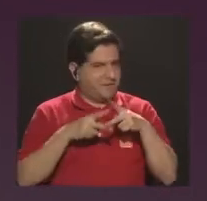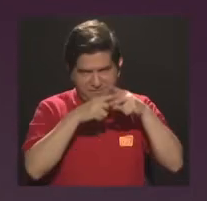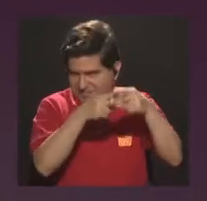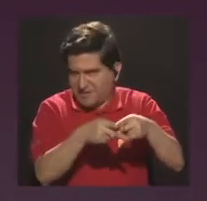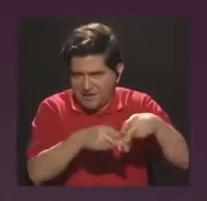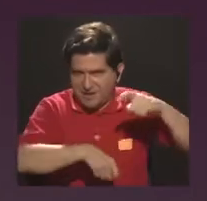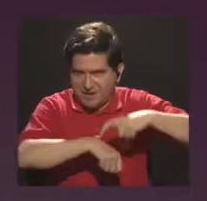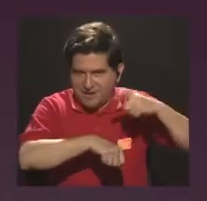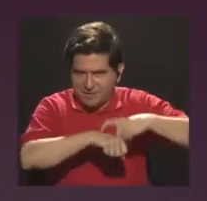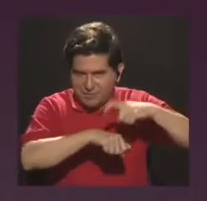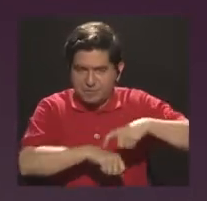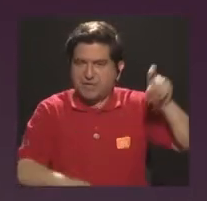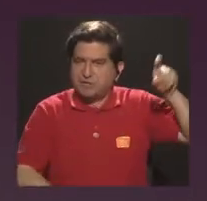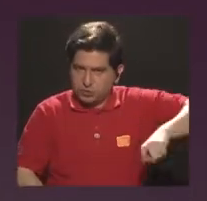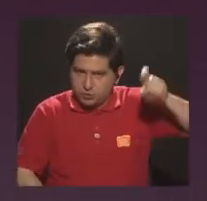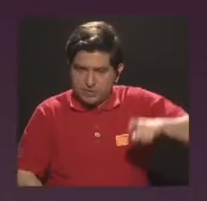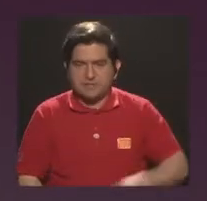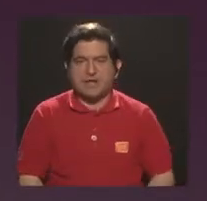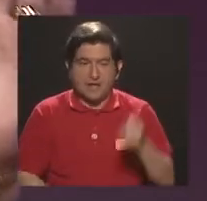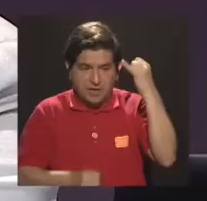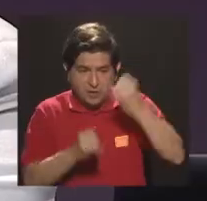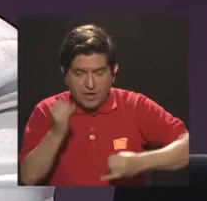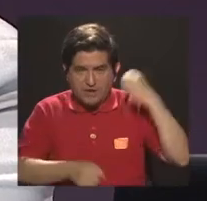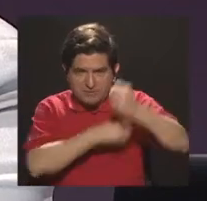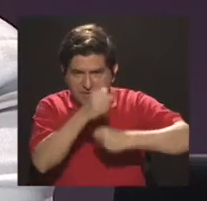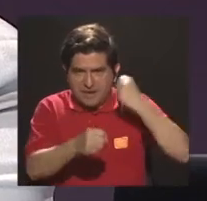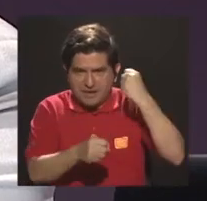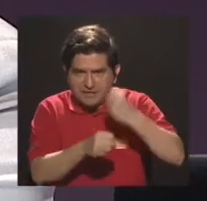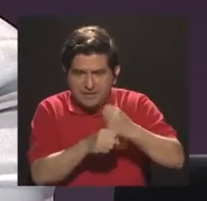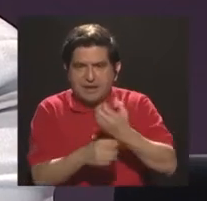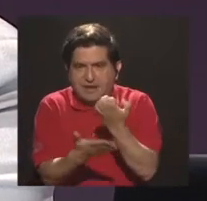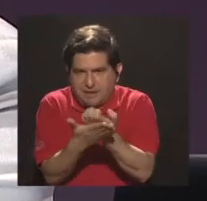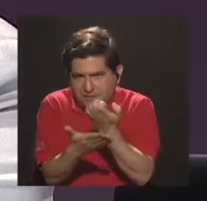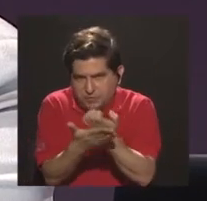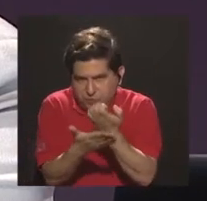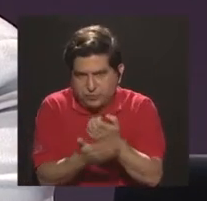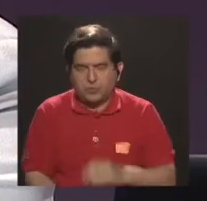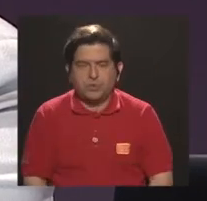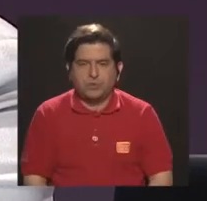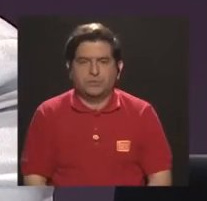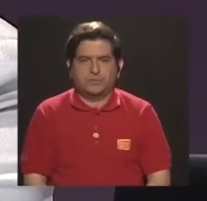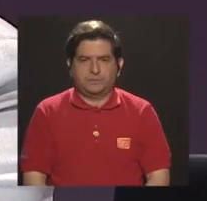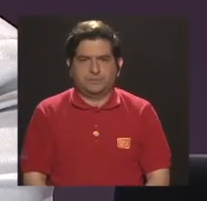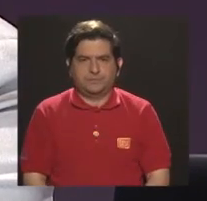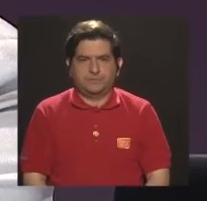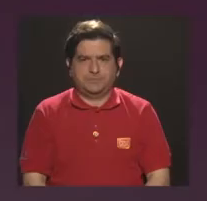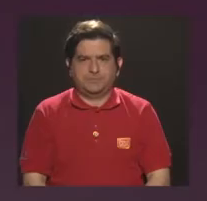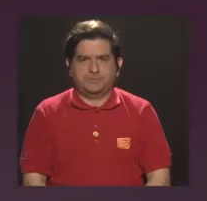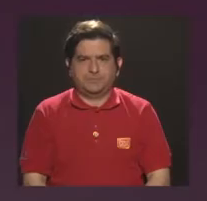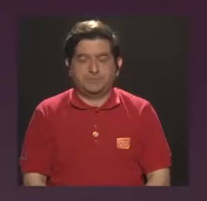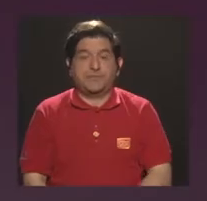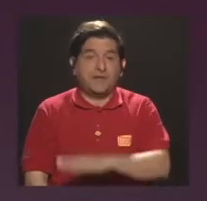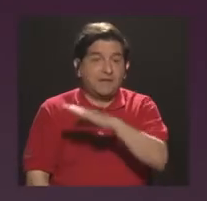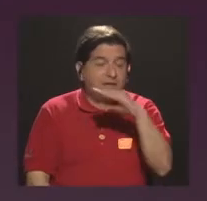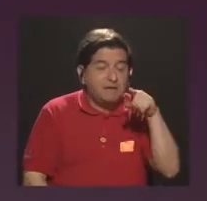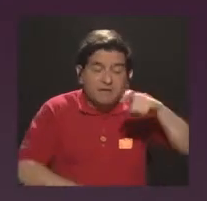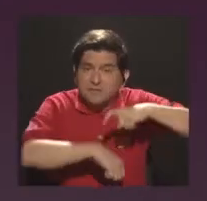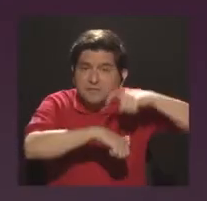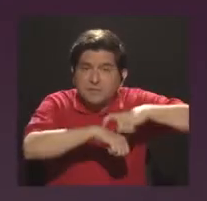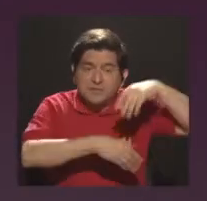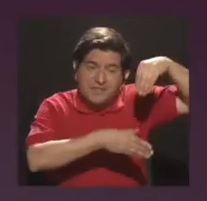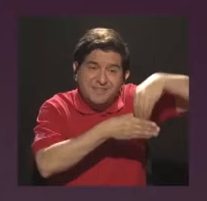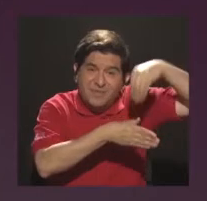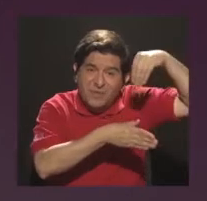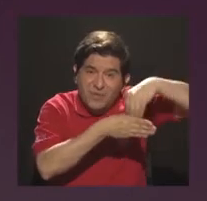cuando es requerido en el cierre fiscal por decirlo así o cierre de año del gobierno y entonces esa